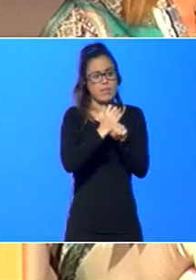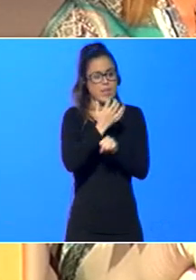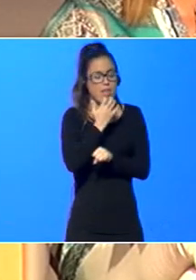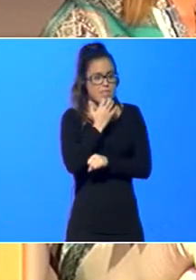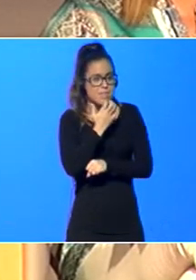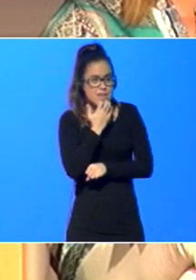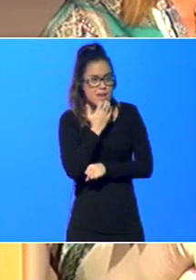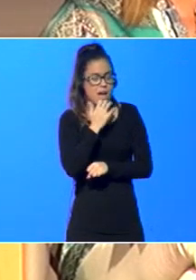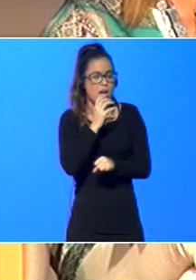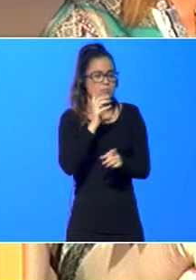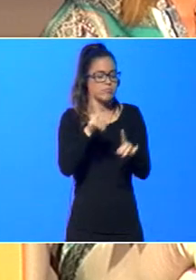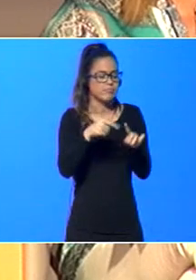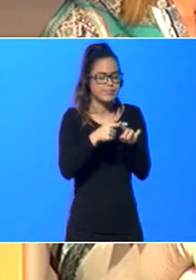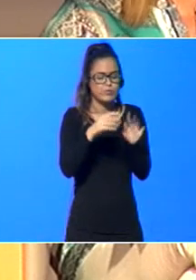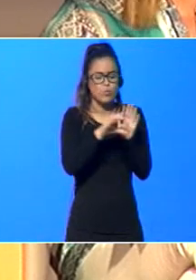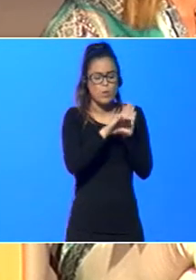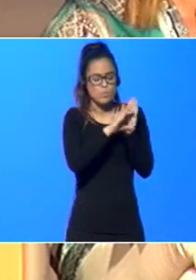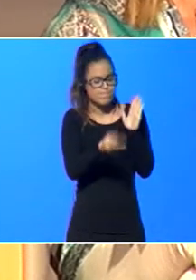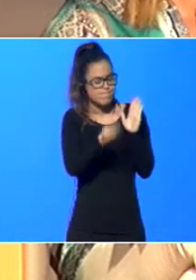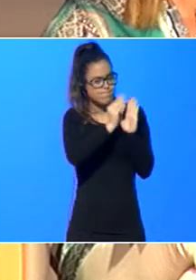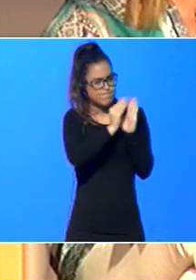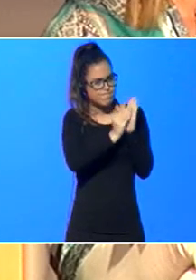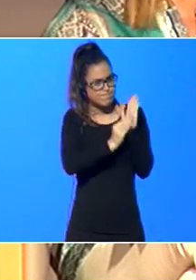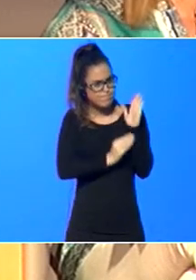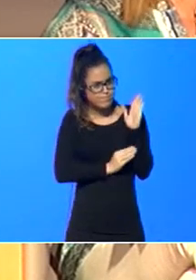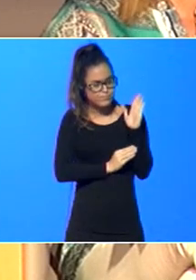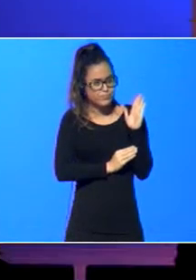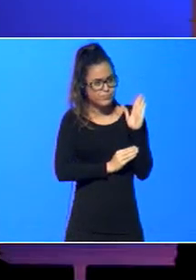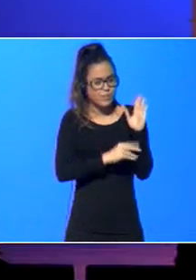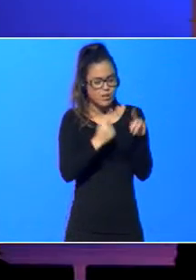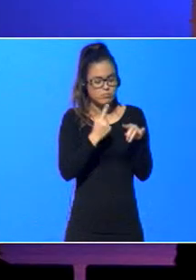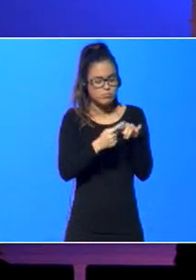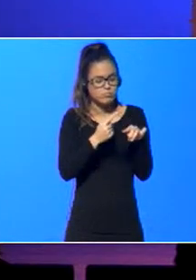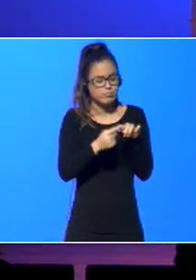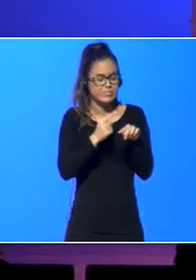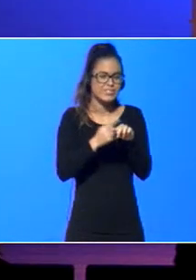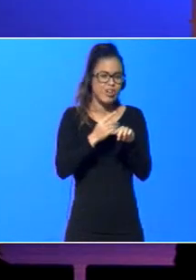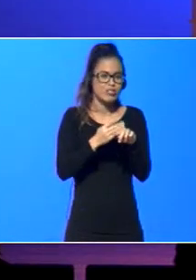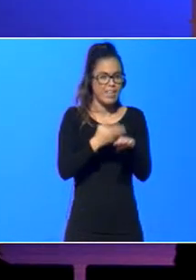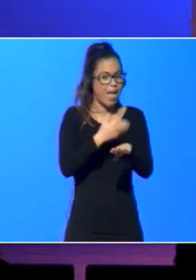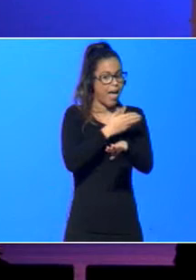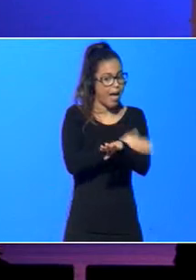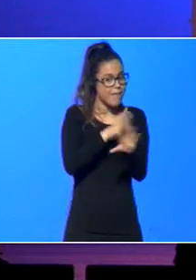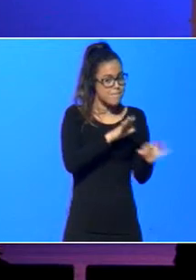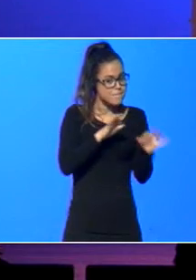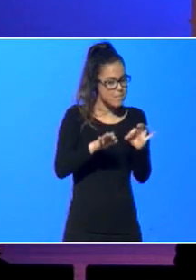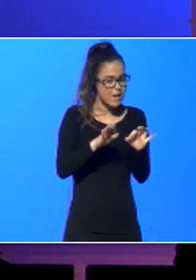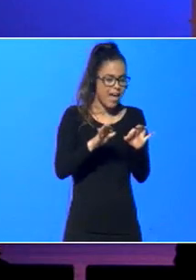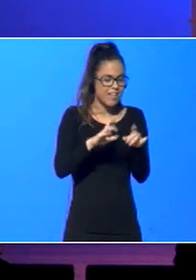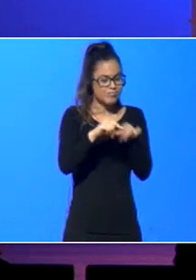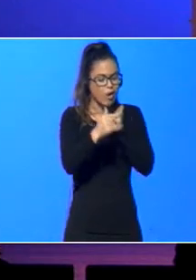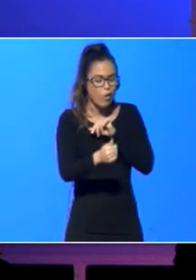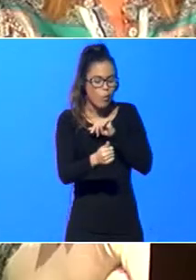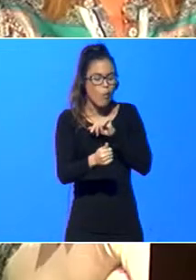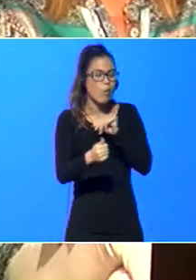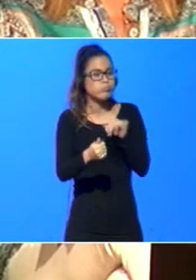eta kurrikulunuan txertatzen, eta aurretik egin behar gauzak atzetik ez egiteko, eta atzetik ez egiteko eta